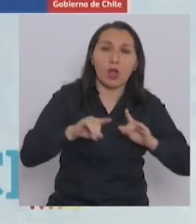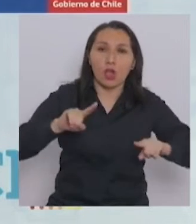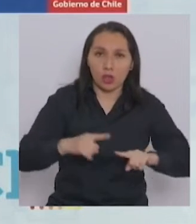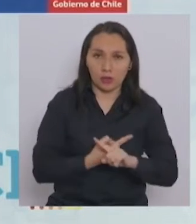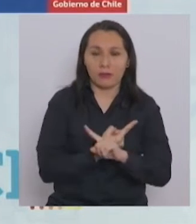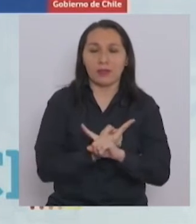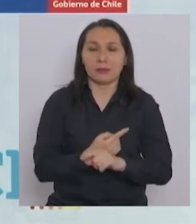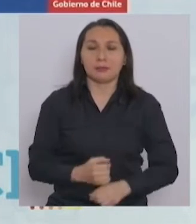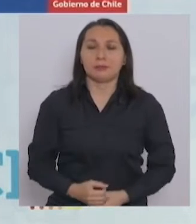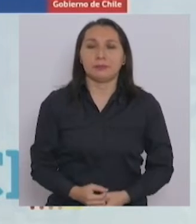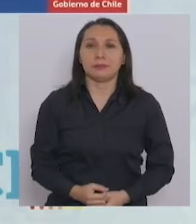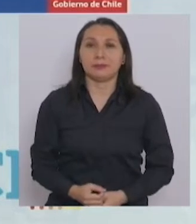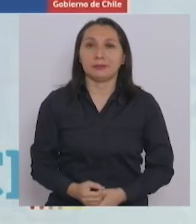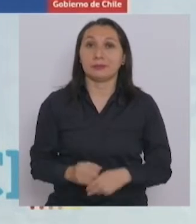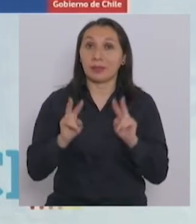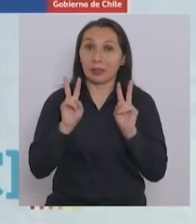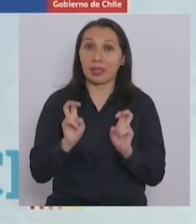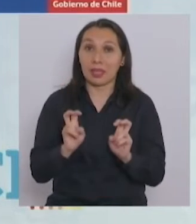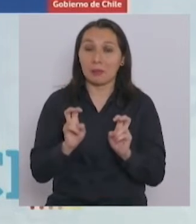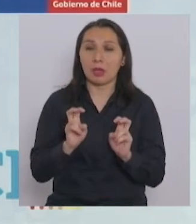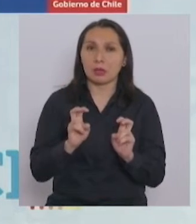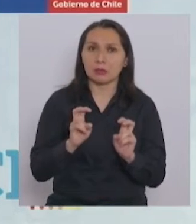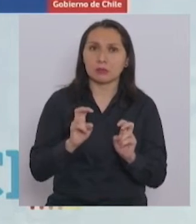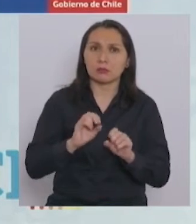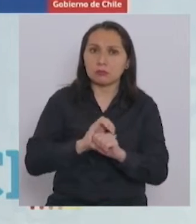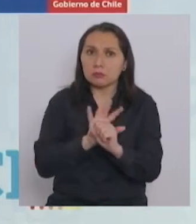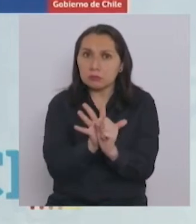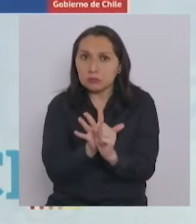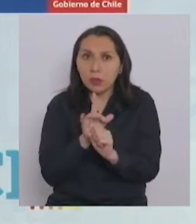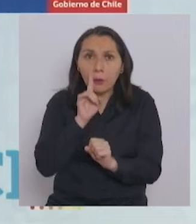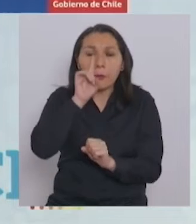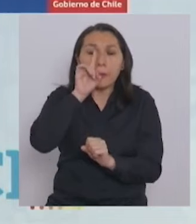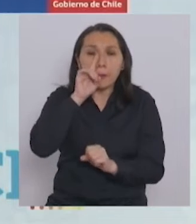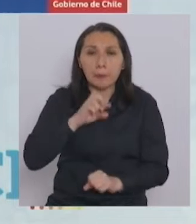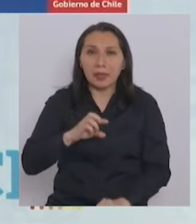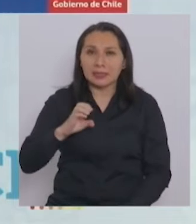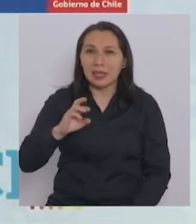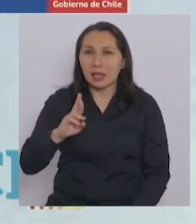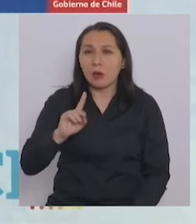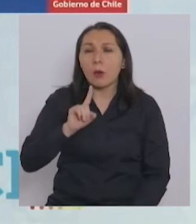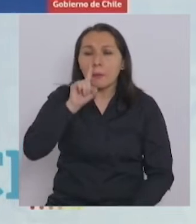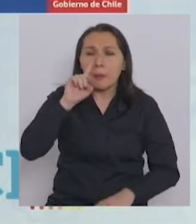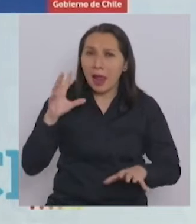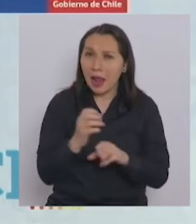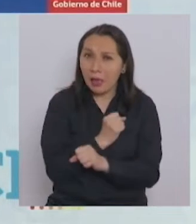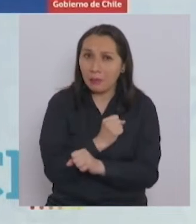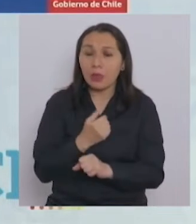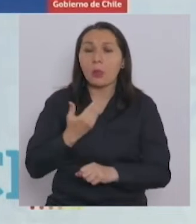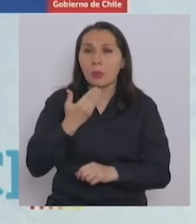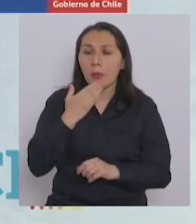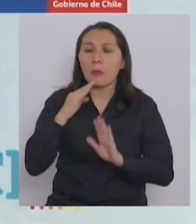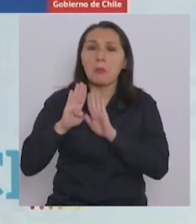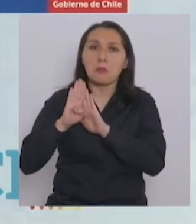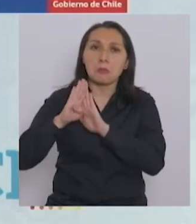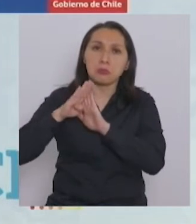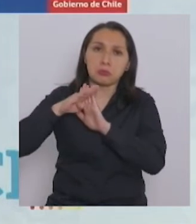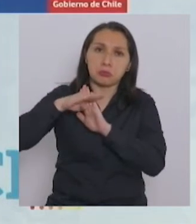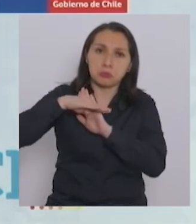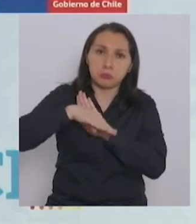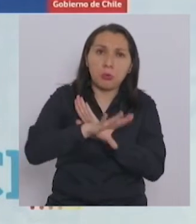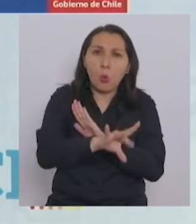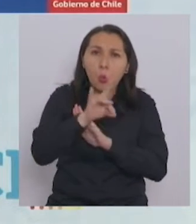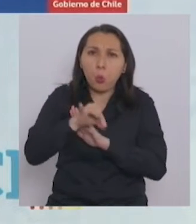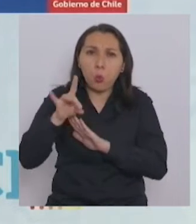casos. Respecto a la positividad de PCR de los test de antígeno, esta sigue en un descenso